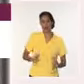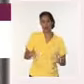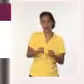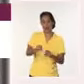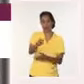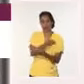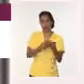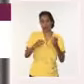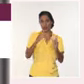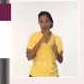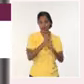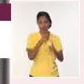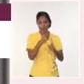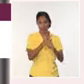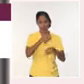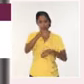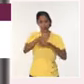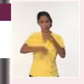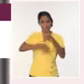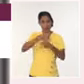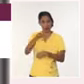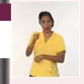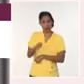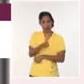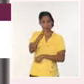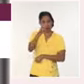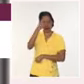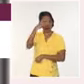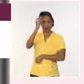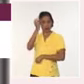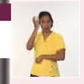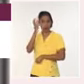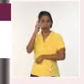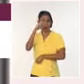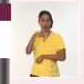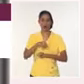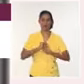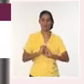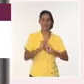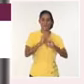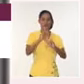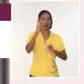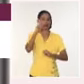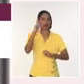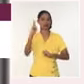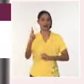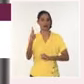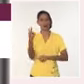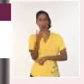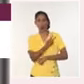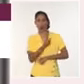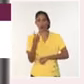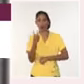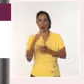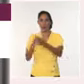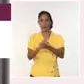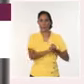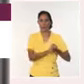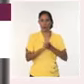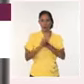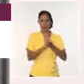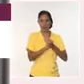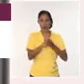Partido y presidente de la República de Cuba, Miguel Díaz-Canel Bermúdez, honra la amistad entre Mandela y el comandante en jefe Fidel Castro